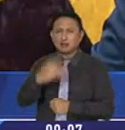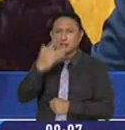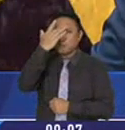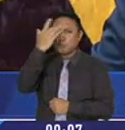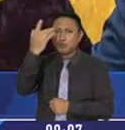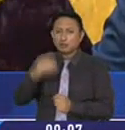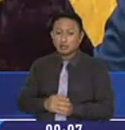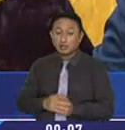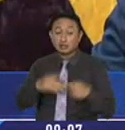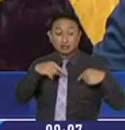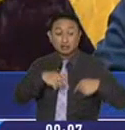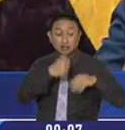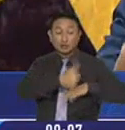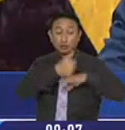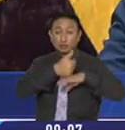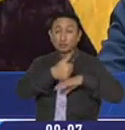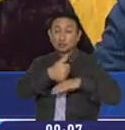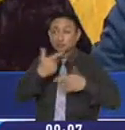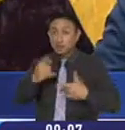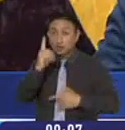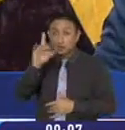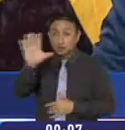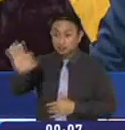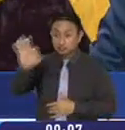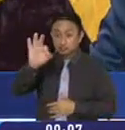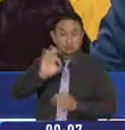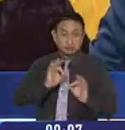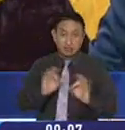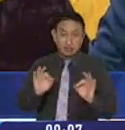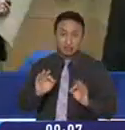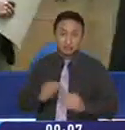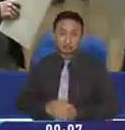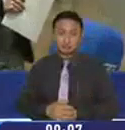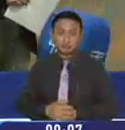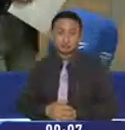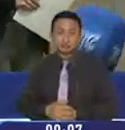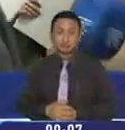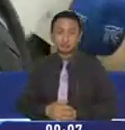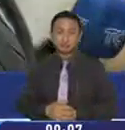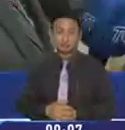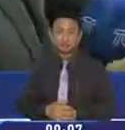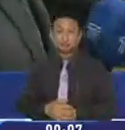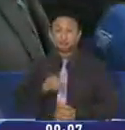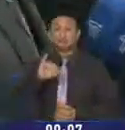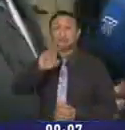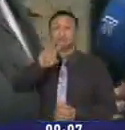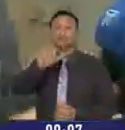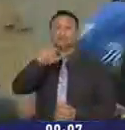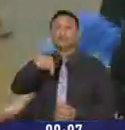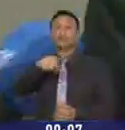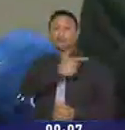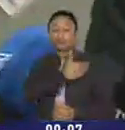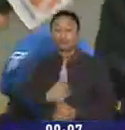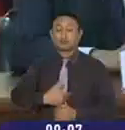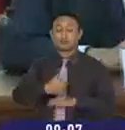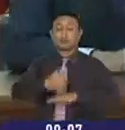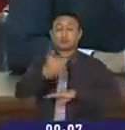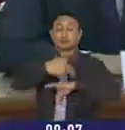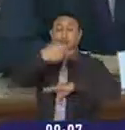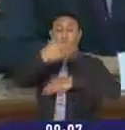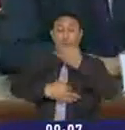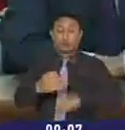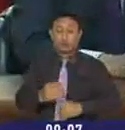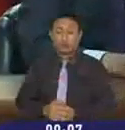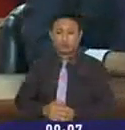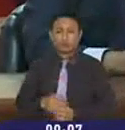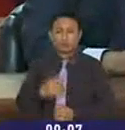colegiado no ha decidido en la designación de una autoridad. Fuera de cámaras, Iván Saquicela, presidente de la Corte Nacional de Justicia, nos expresó